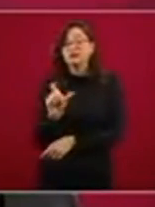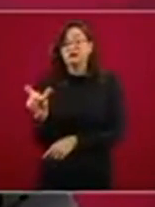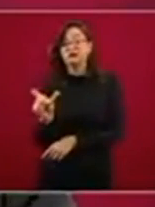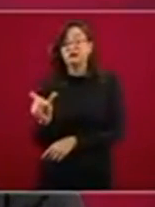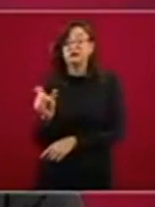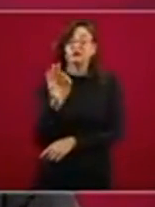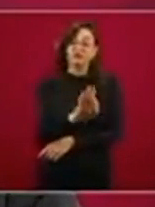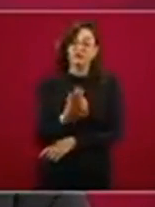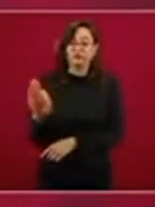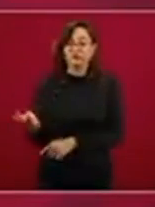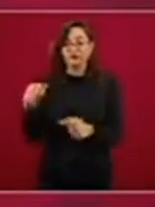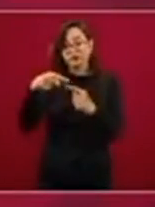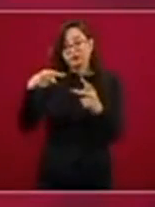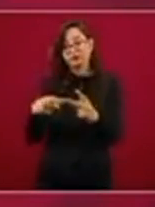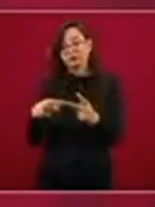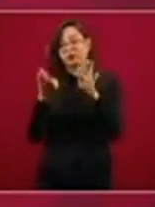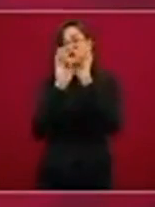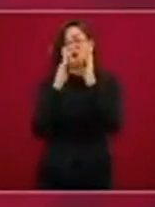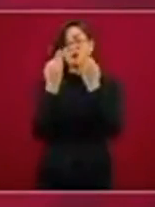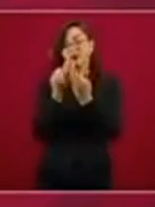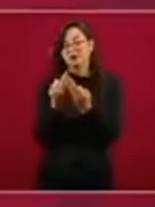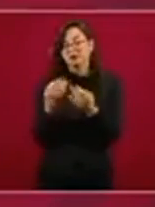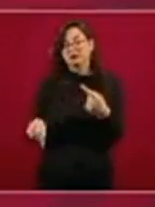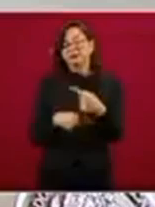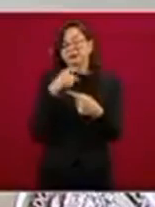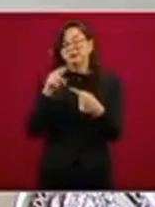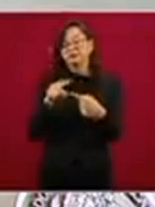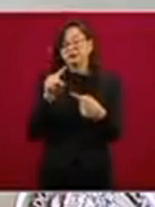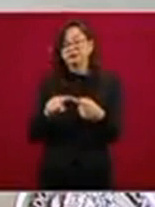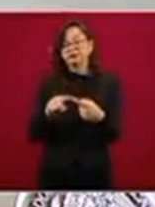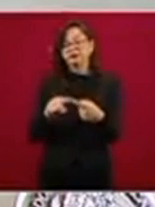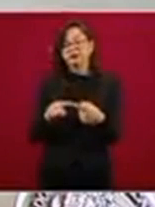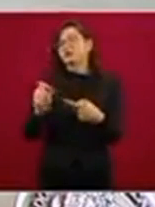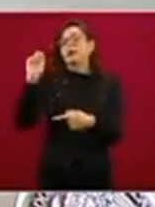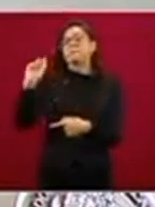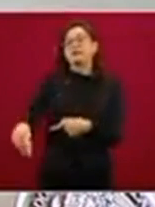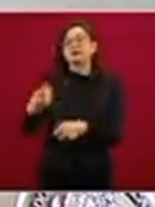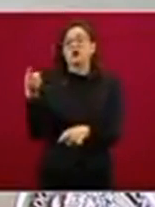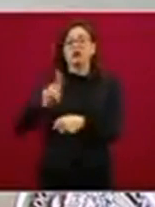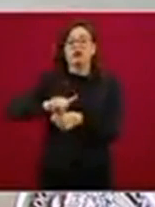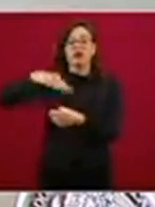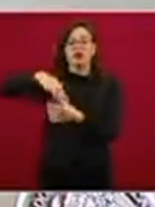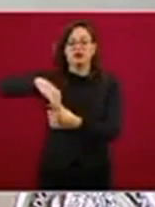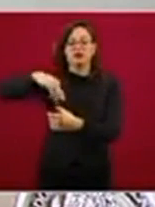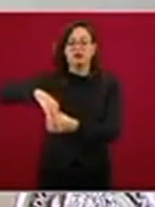Se tiene que decidir sobre eso. Una es el día de la elección.